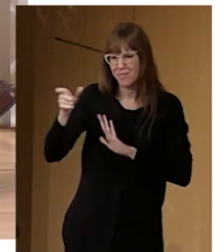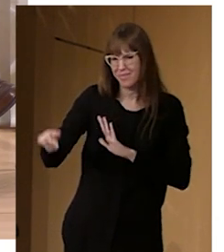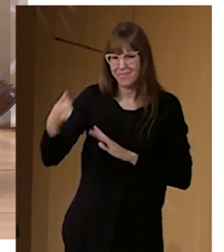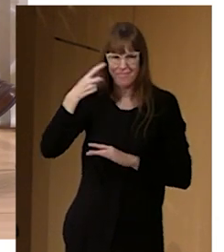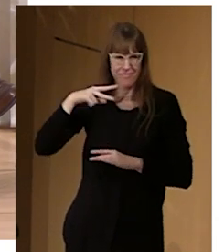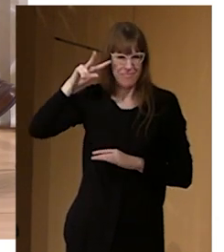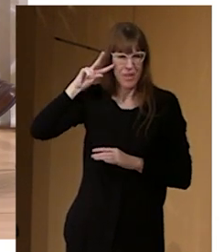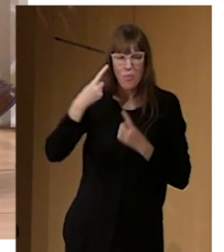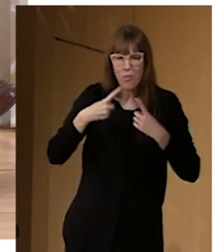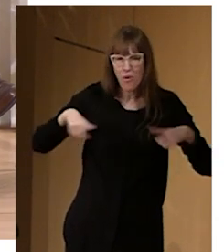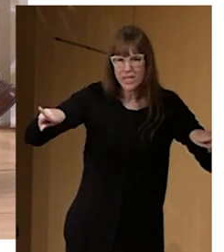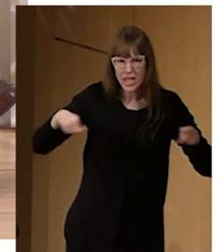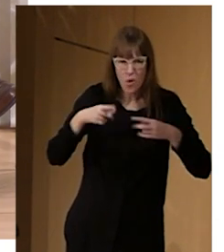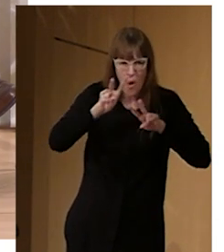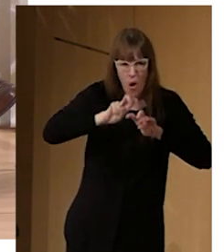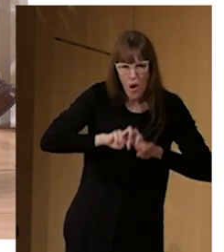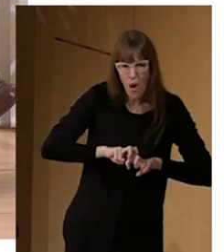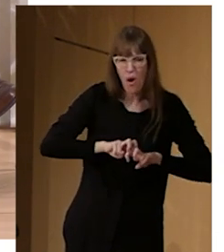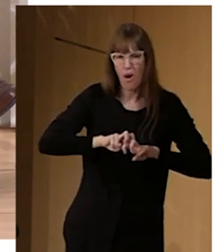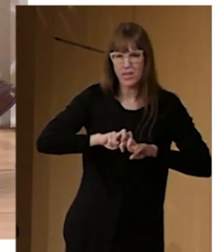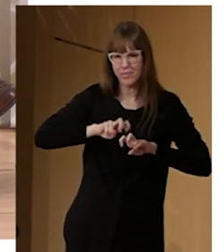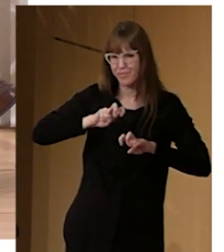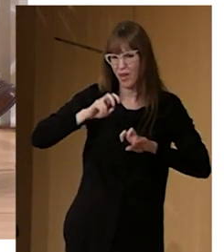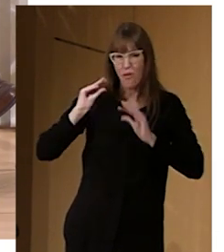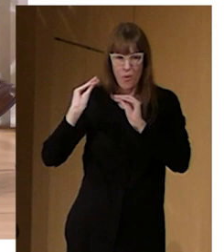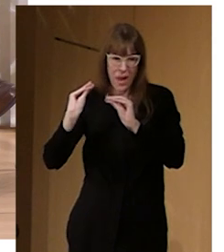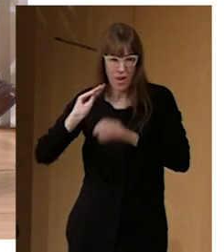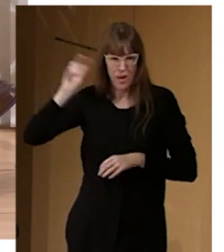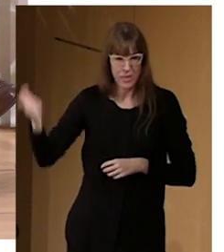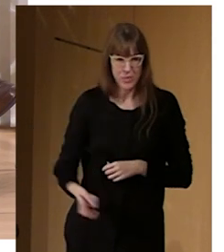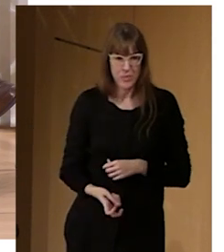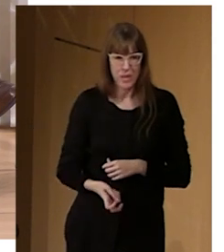comunicadores eh hoy hoy en día